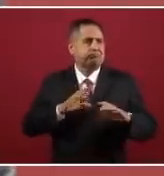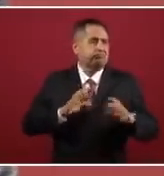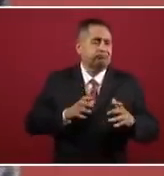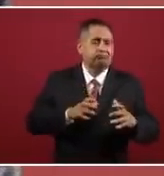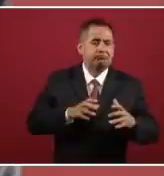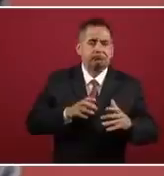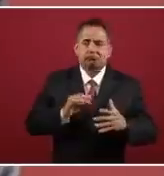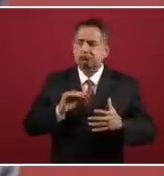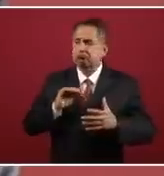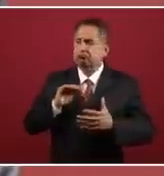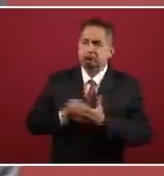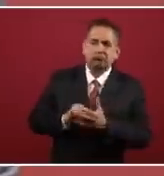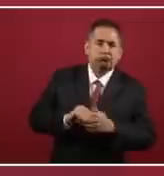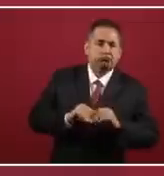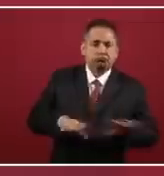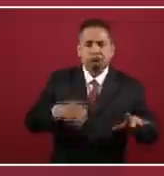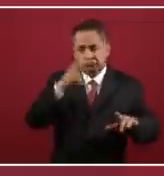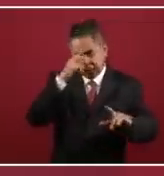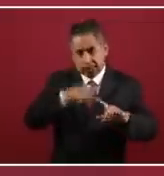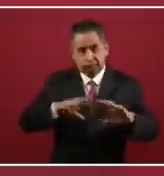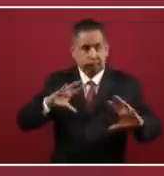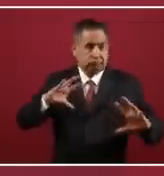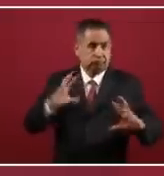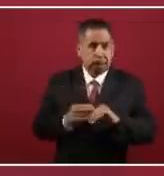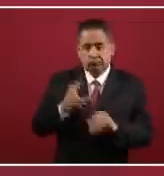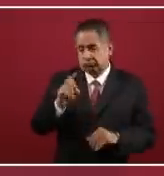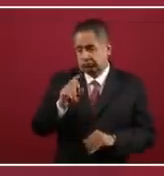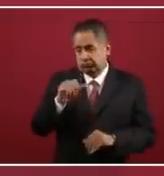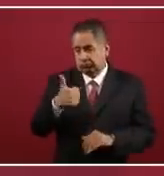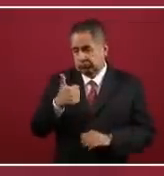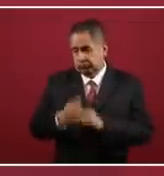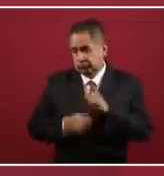se impuso en México en los últimos 36 años.